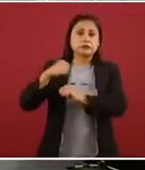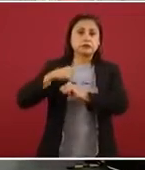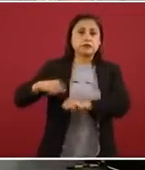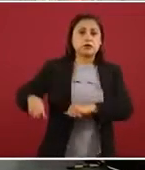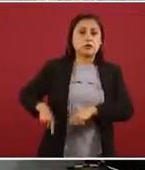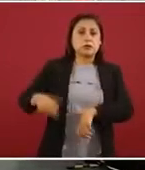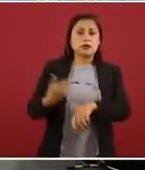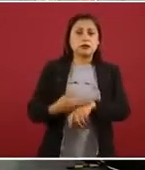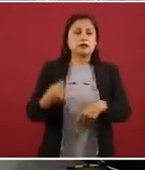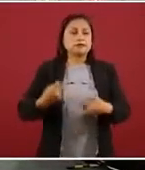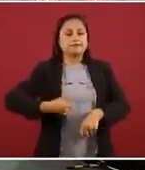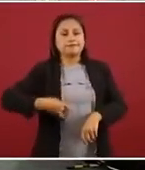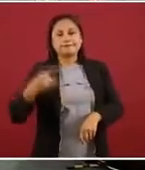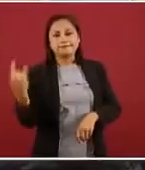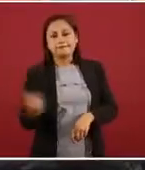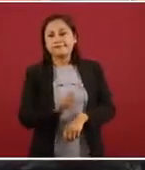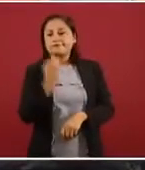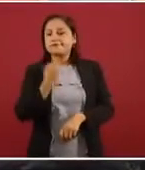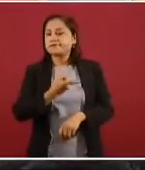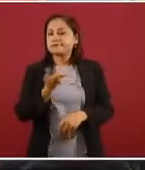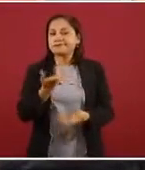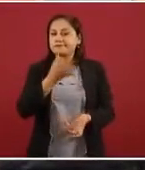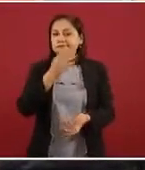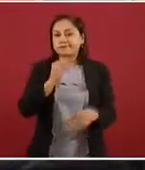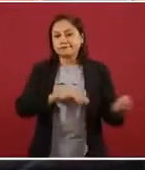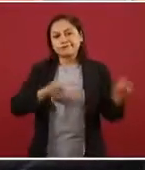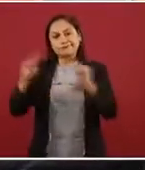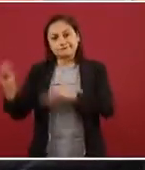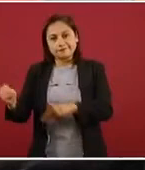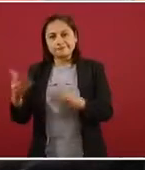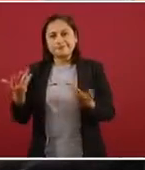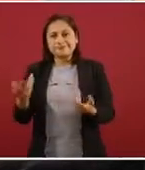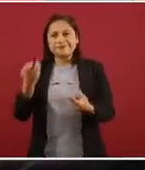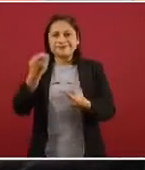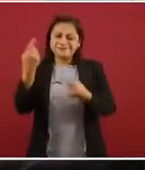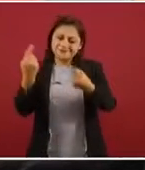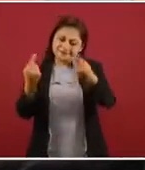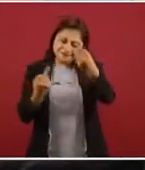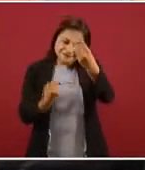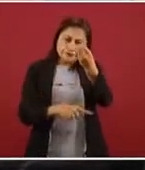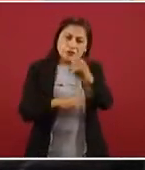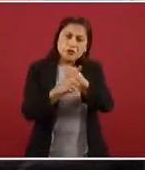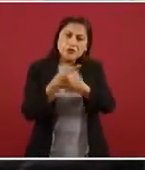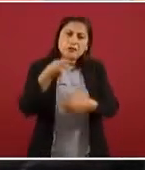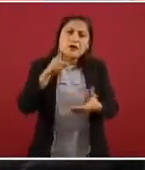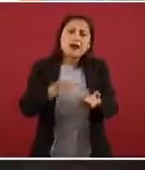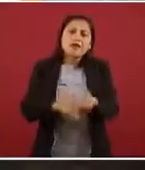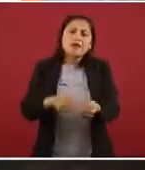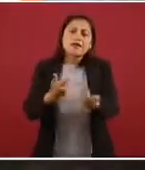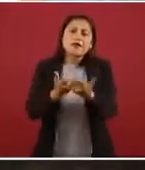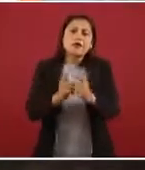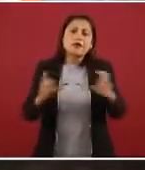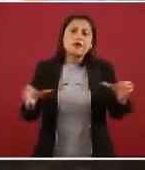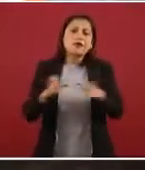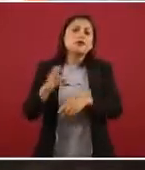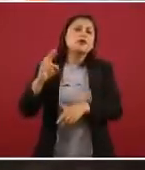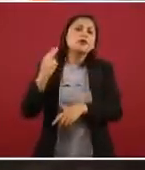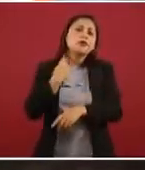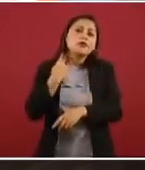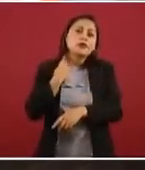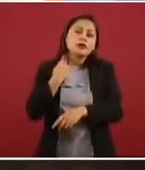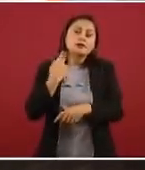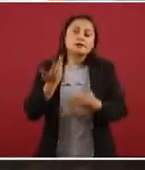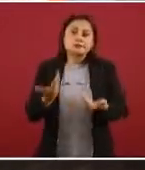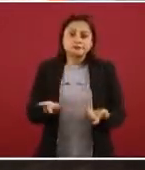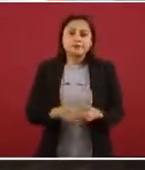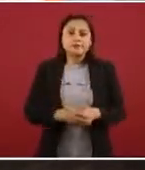son estas actuaciones que se tienen también pendientes con los notarios. presidente. Y ya por último, el domingo vinieron